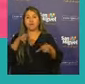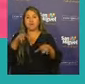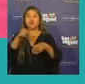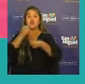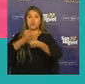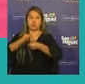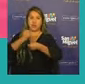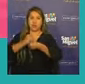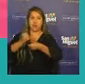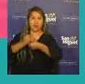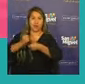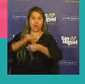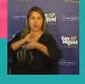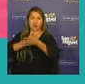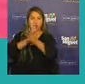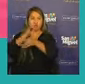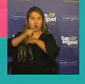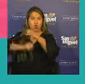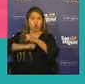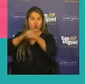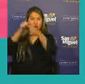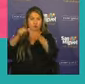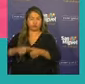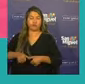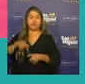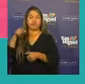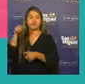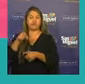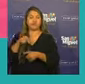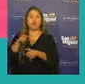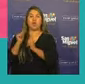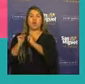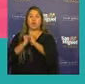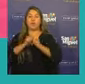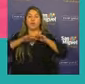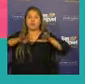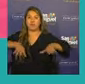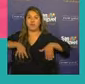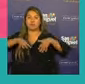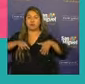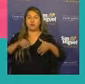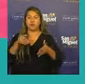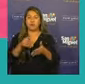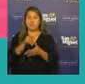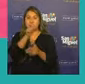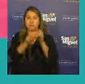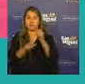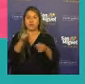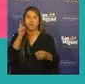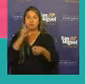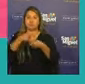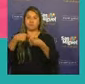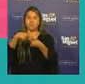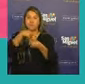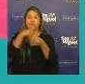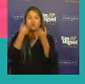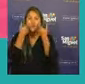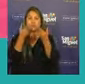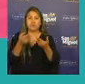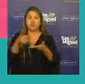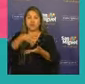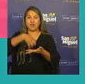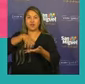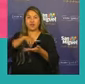el año acompañan a 19.000 beneficiarios de nuestra comuna